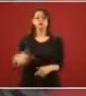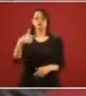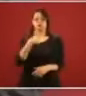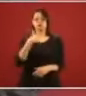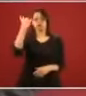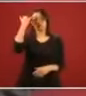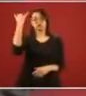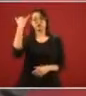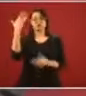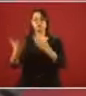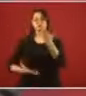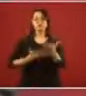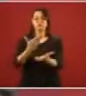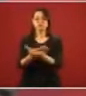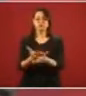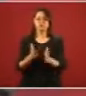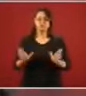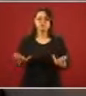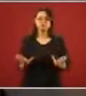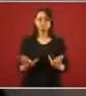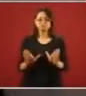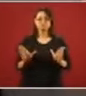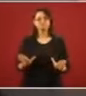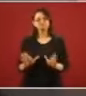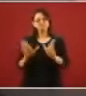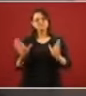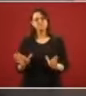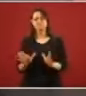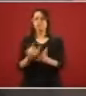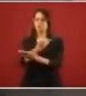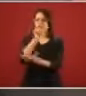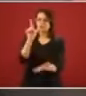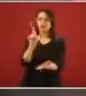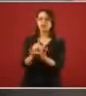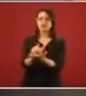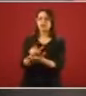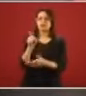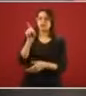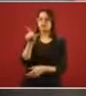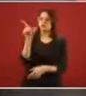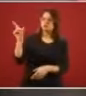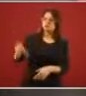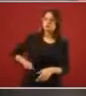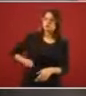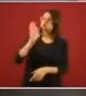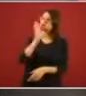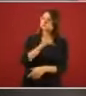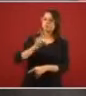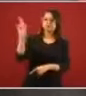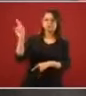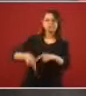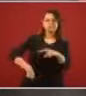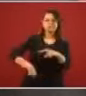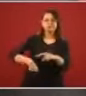lo de la revocación del mandato.